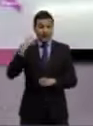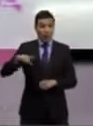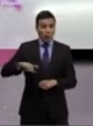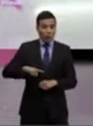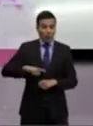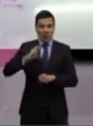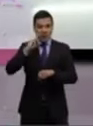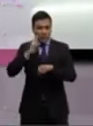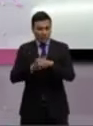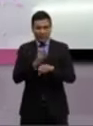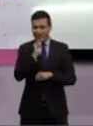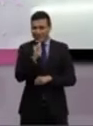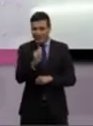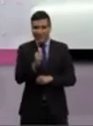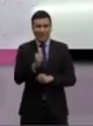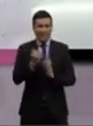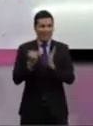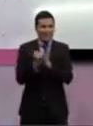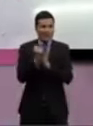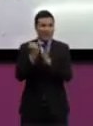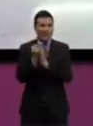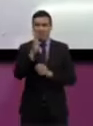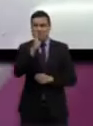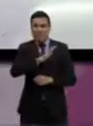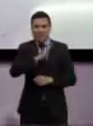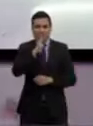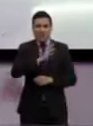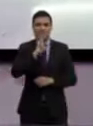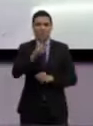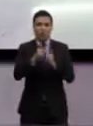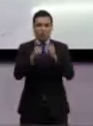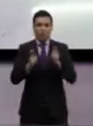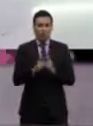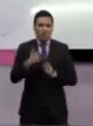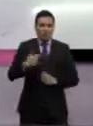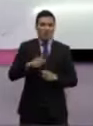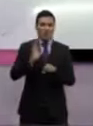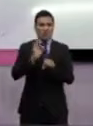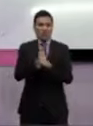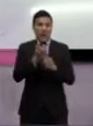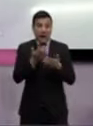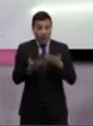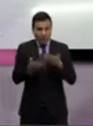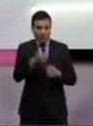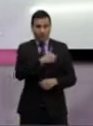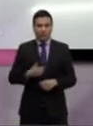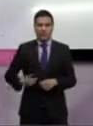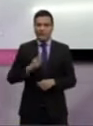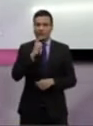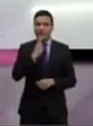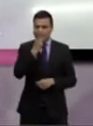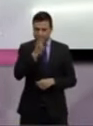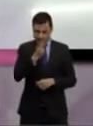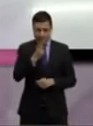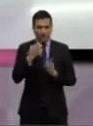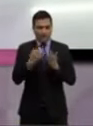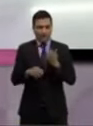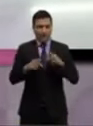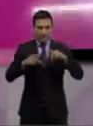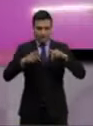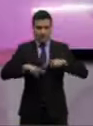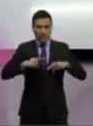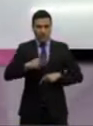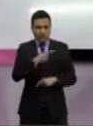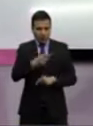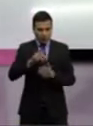gobiernos que tomaron, que prefirieron ayudar a los de arriba. Hoy López Obrador sabe que se necesita combatir la pobreza y por eso se aumentó el salario